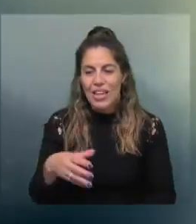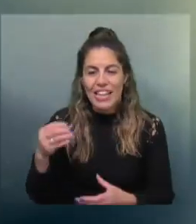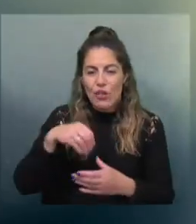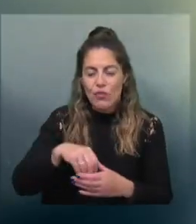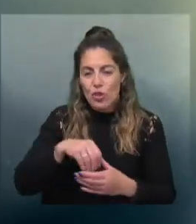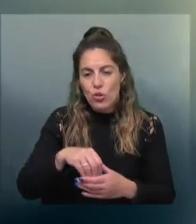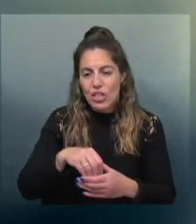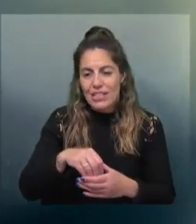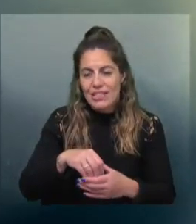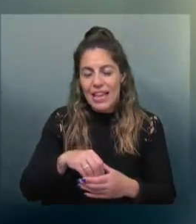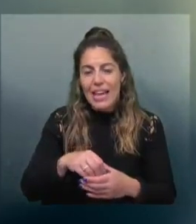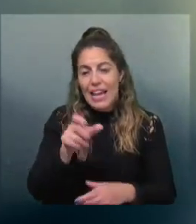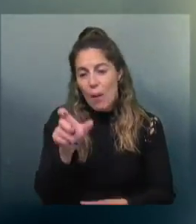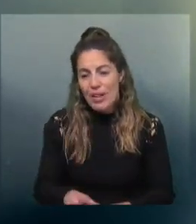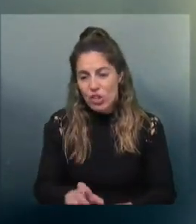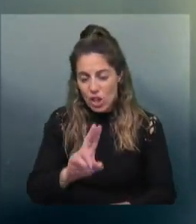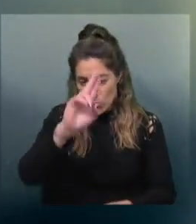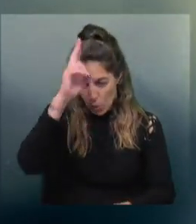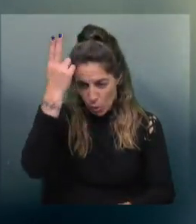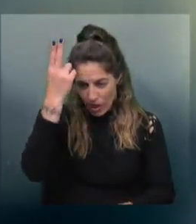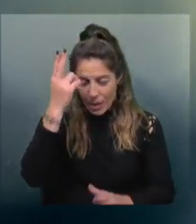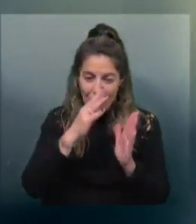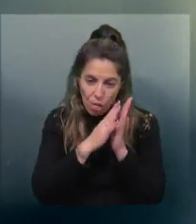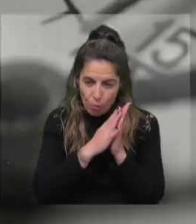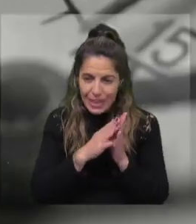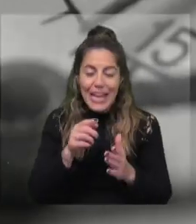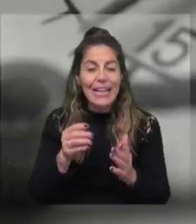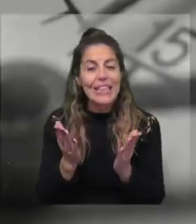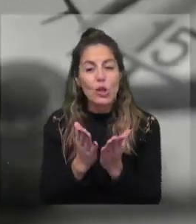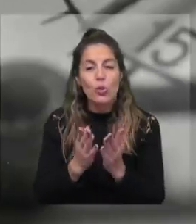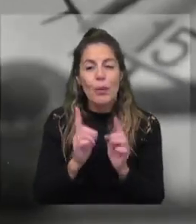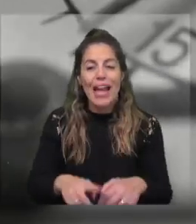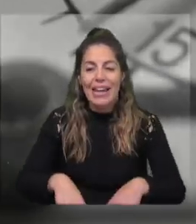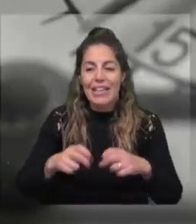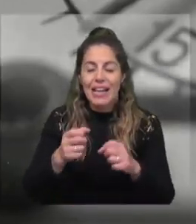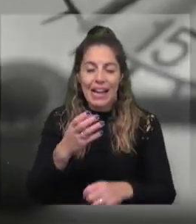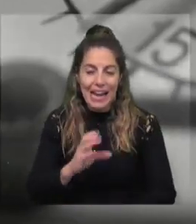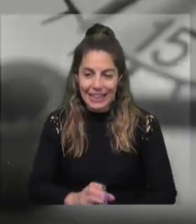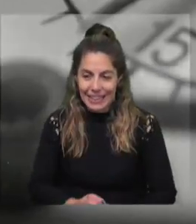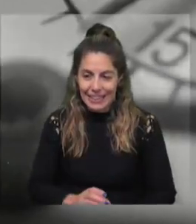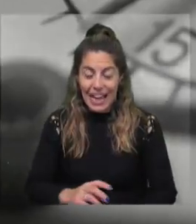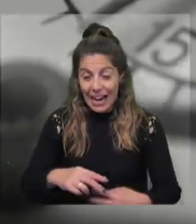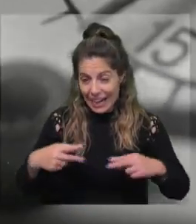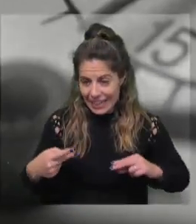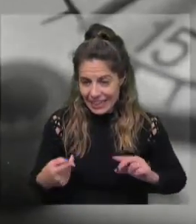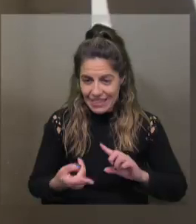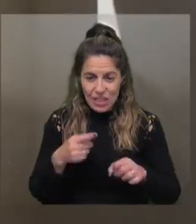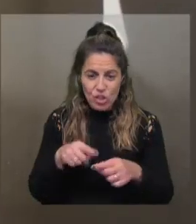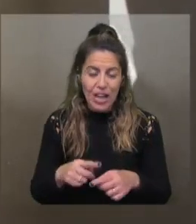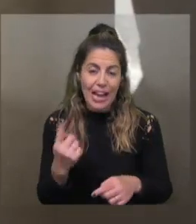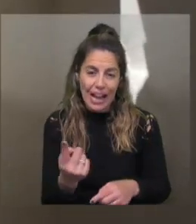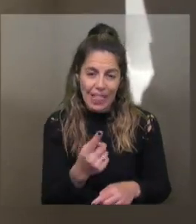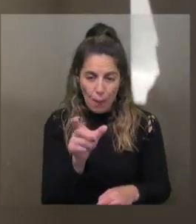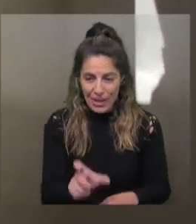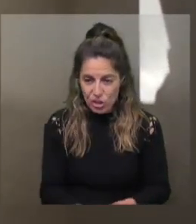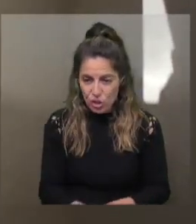ritmos circadianos de la población uruguaya. Por primera vez, este estudio también analizará las características genéticas asociadas a cada cronotipo